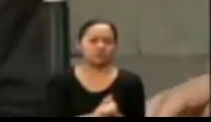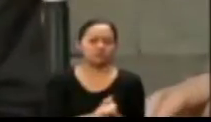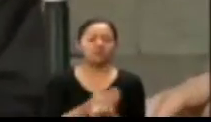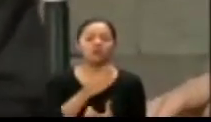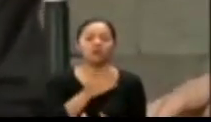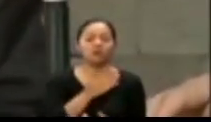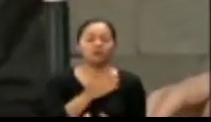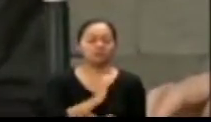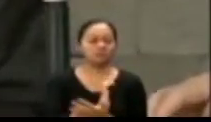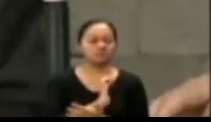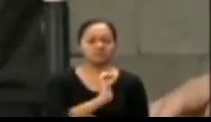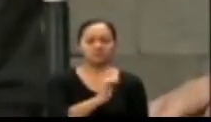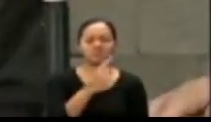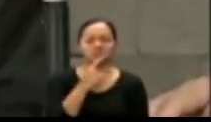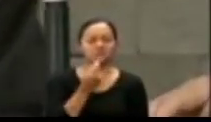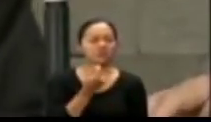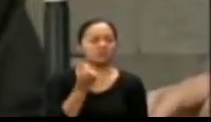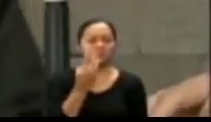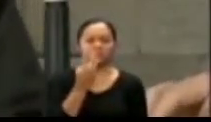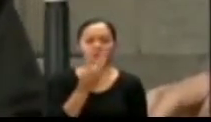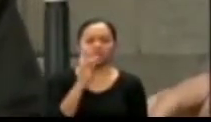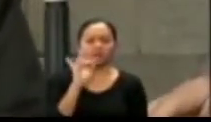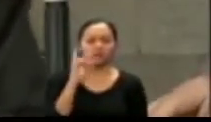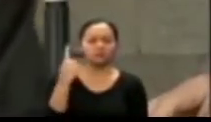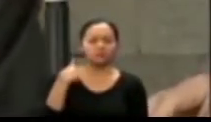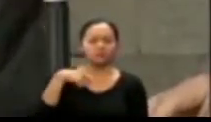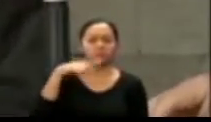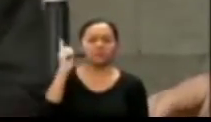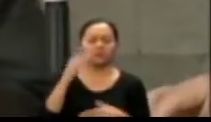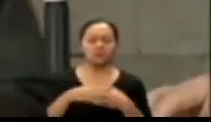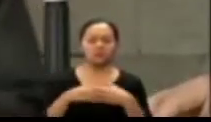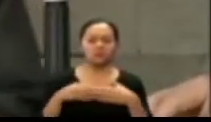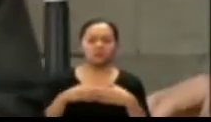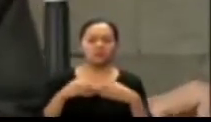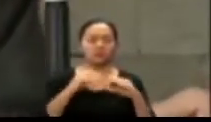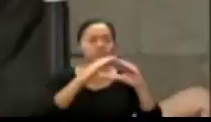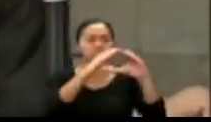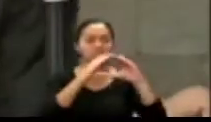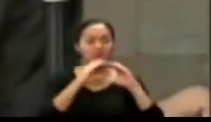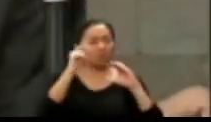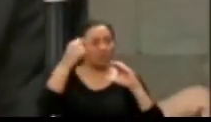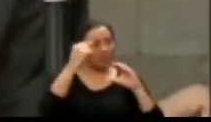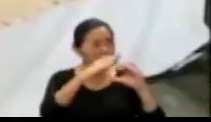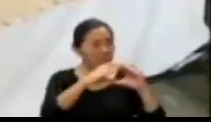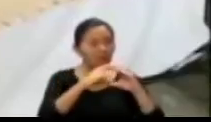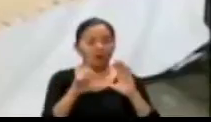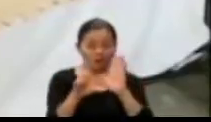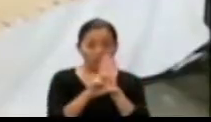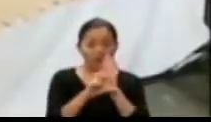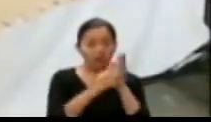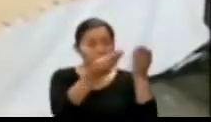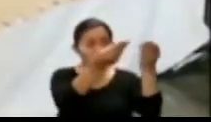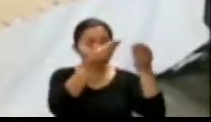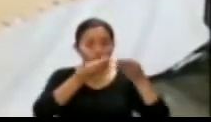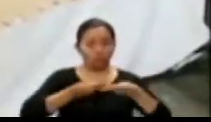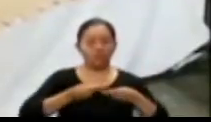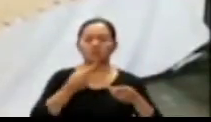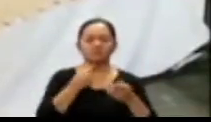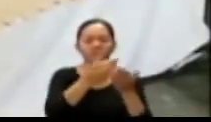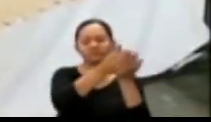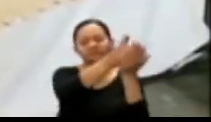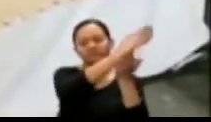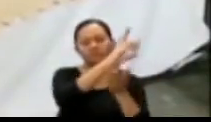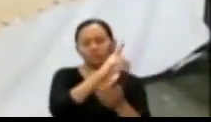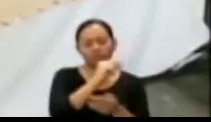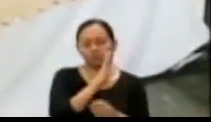Nosotros hemos rechazado casi $48 millones de financiamiento público, que la ley nos permitiría de tener, pero